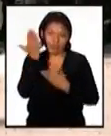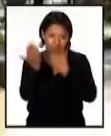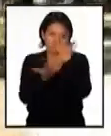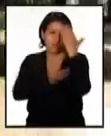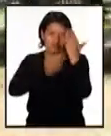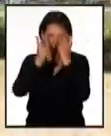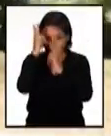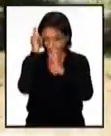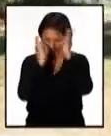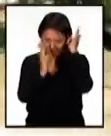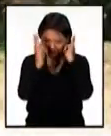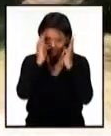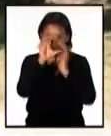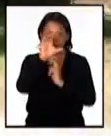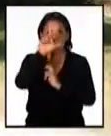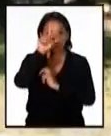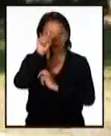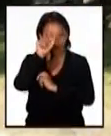belleza.